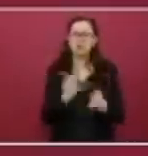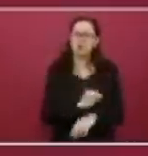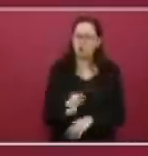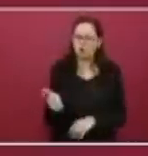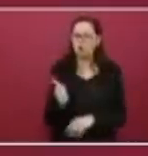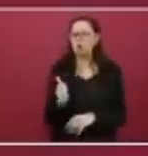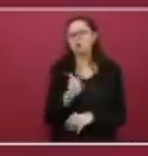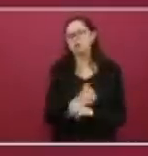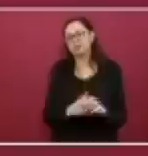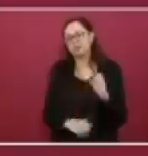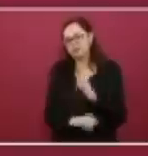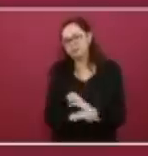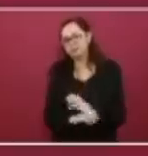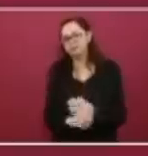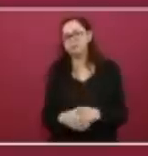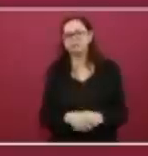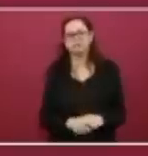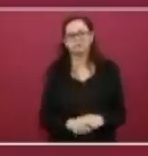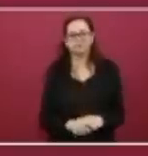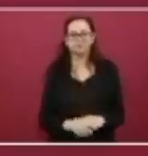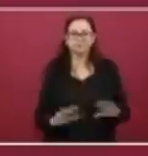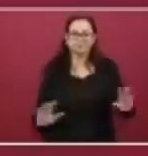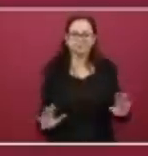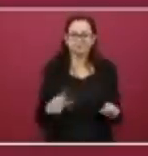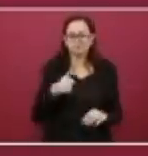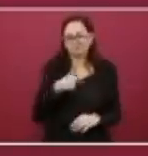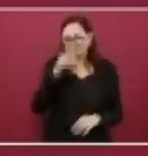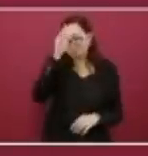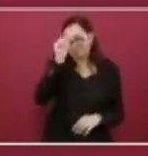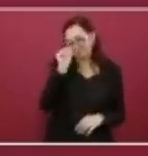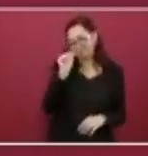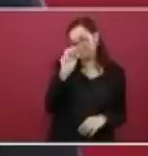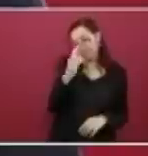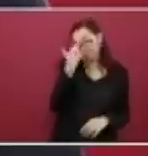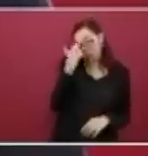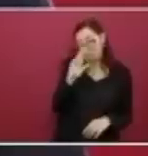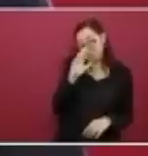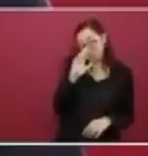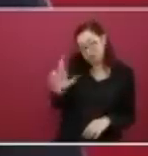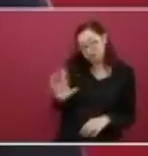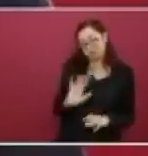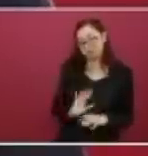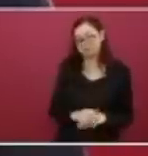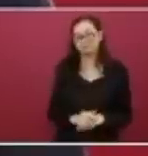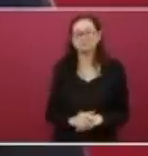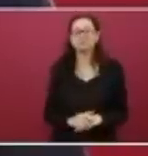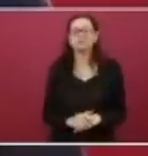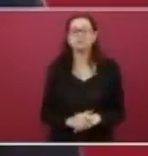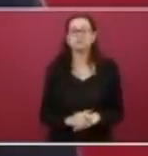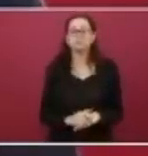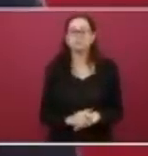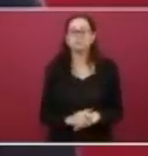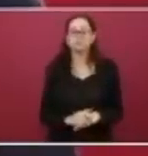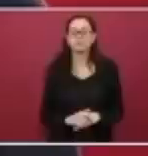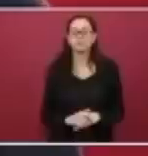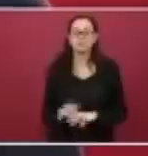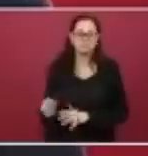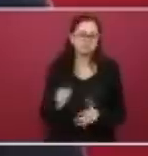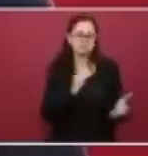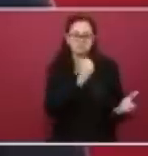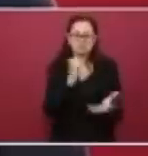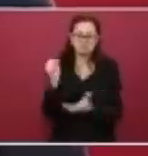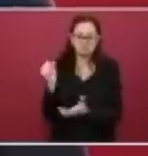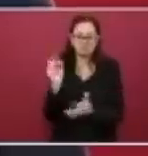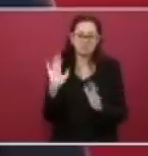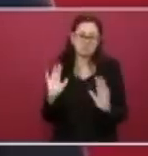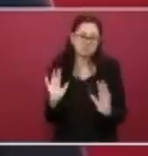ayer un acuerdo el senado yo respeto el acuerdo el senado este de que se le dé el mismo presupuesto y